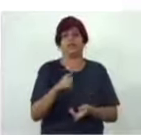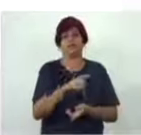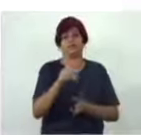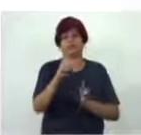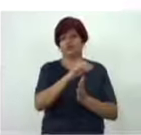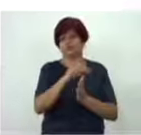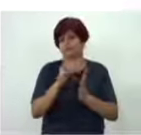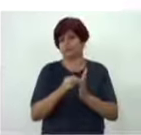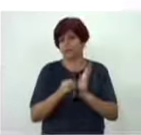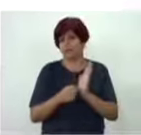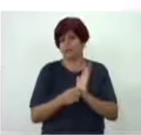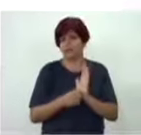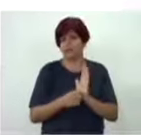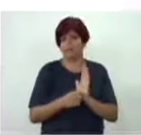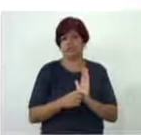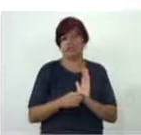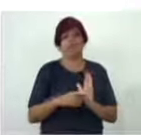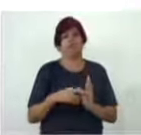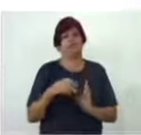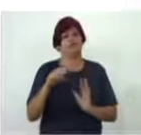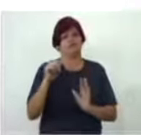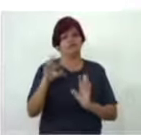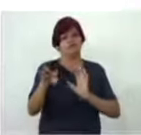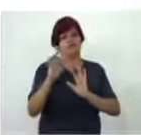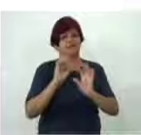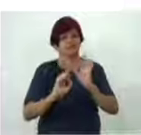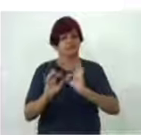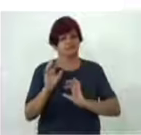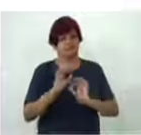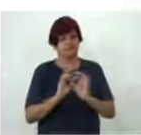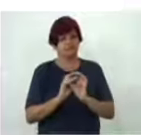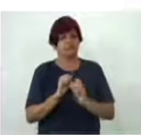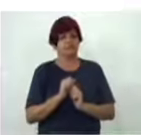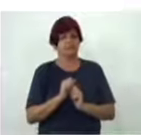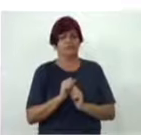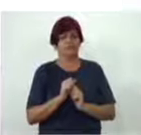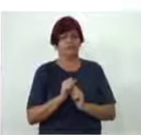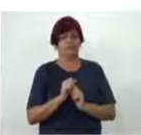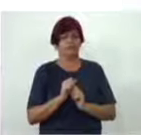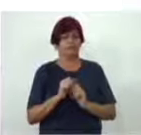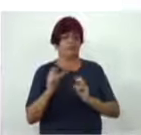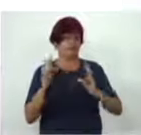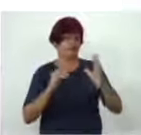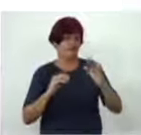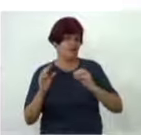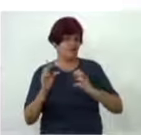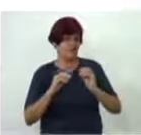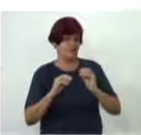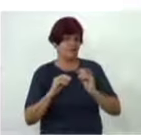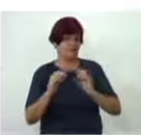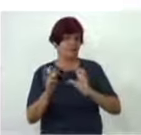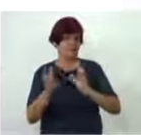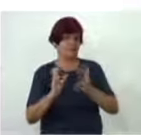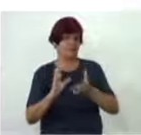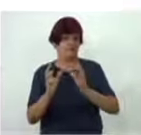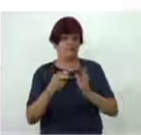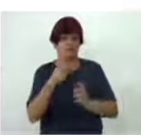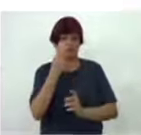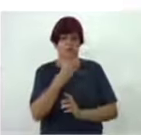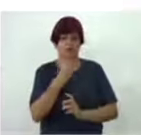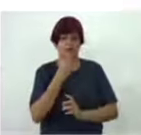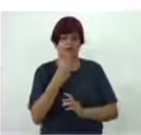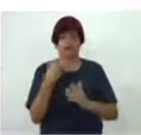inicial, clasificarlo y seleccionarlo. La conversación dentro de los métodos orales,